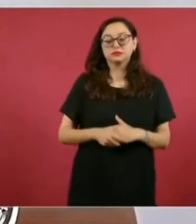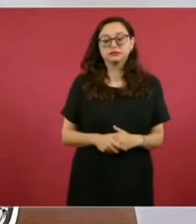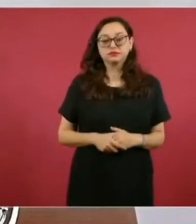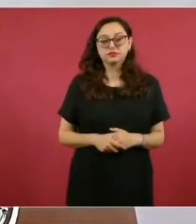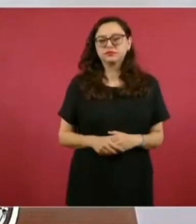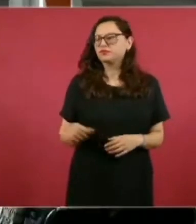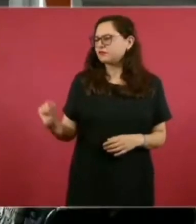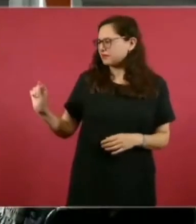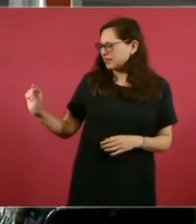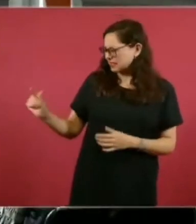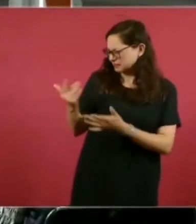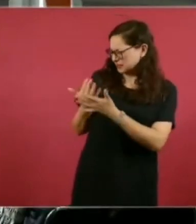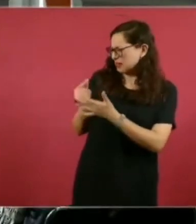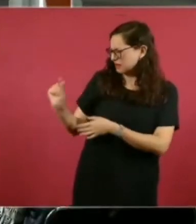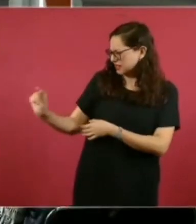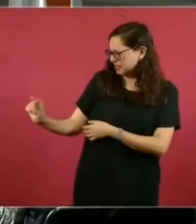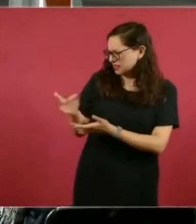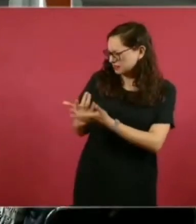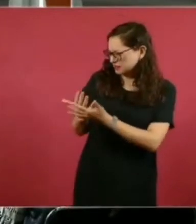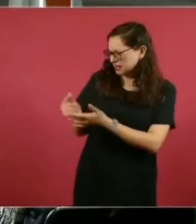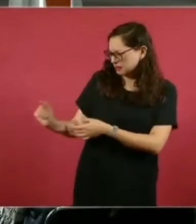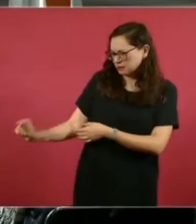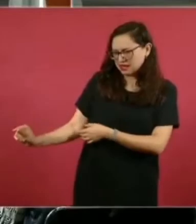Permítame, tantito.